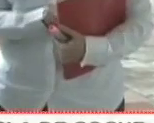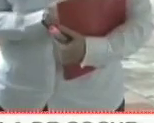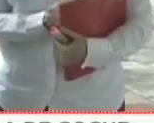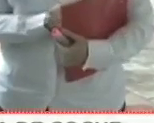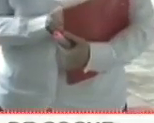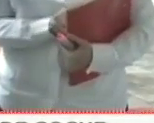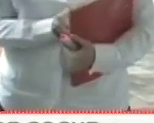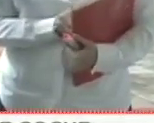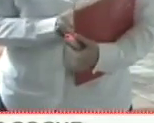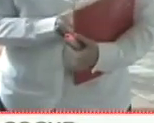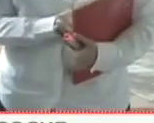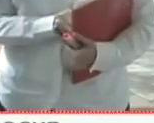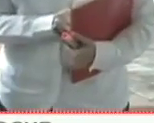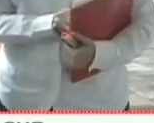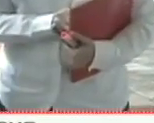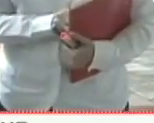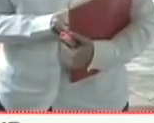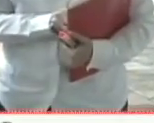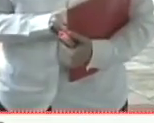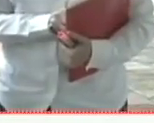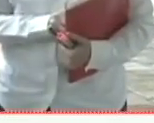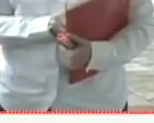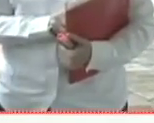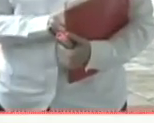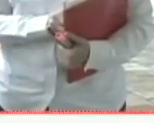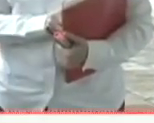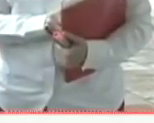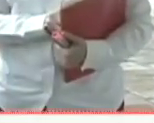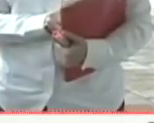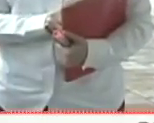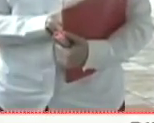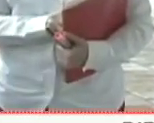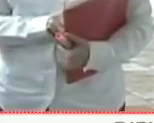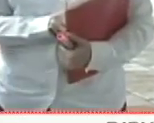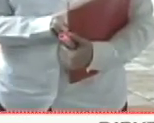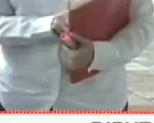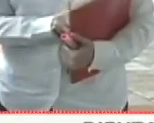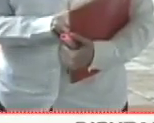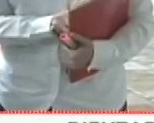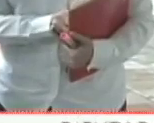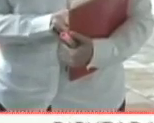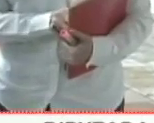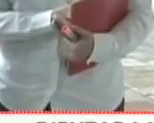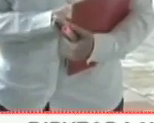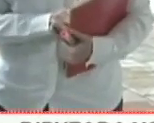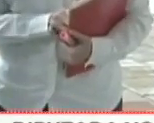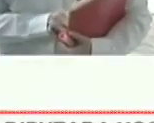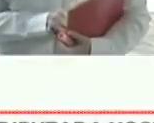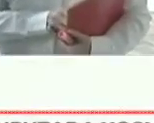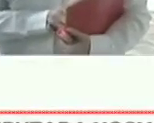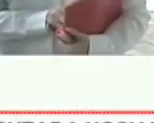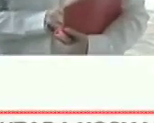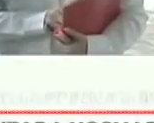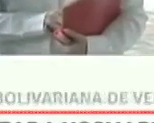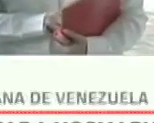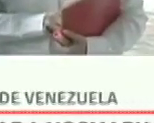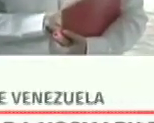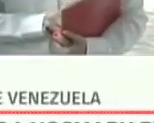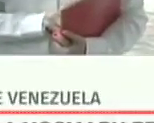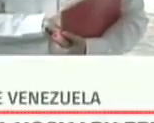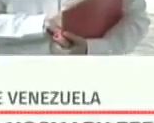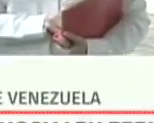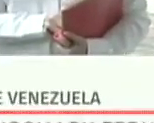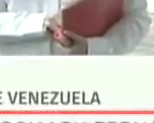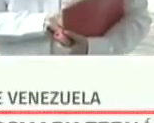el desarrollo, para la vida. Ciencia e innovación aplicada para el desarrollo de la vida, del vivir viviendo de